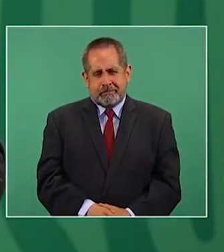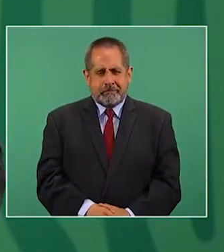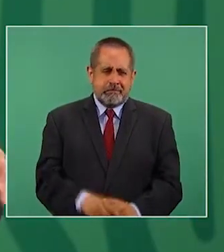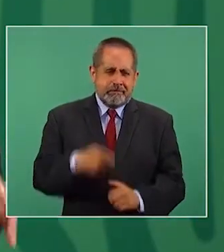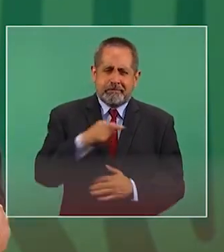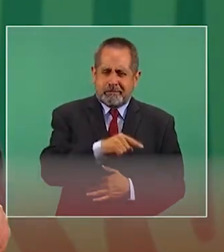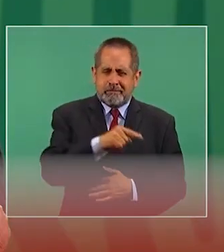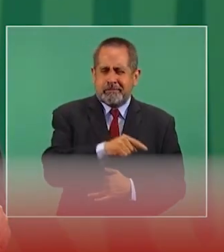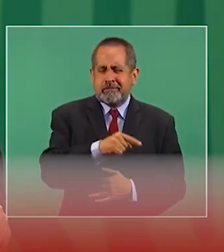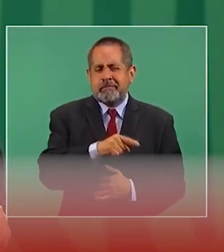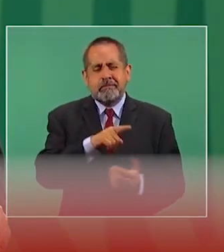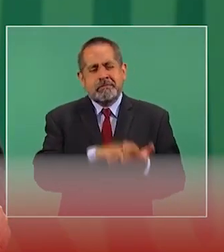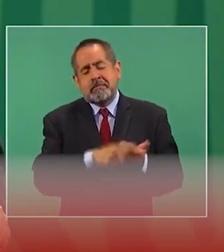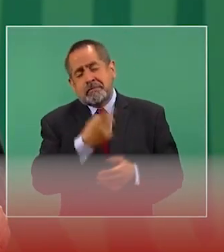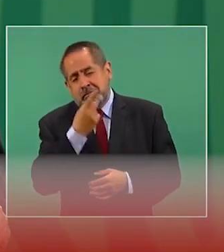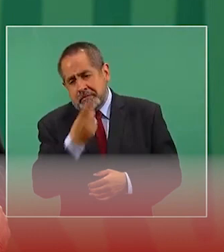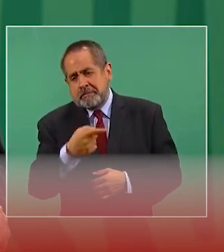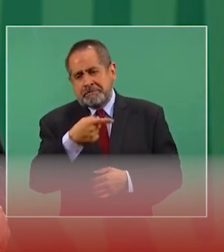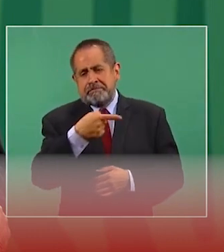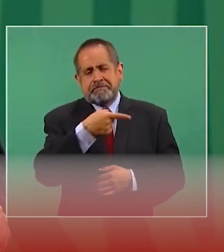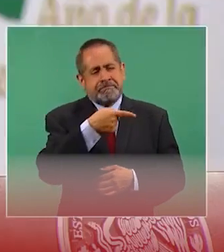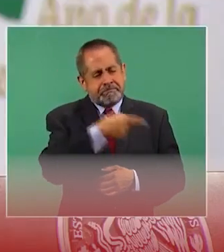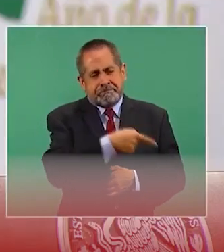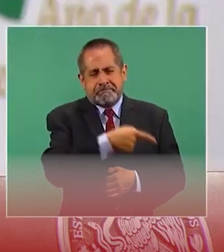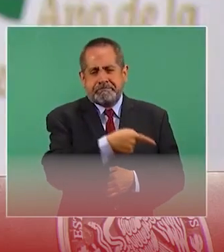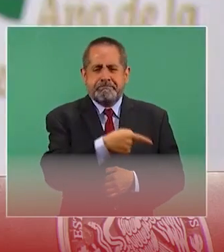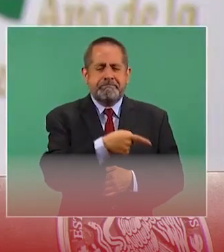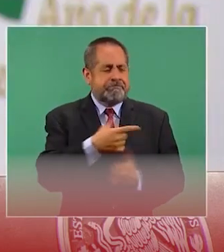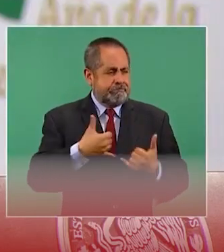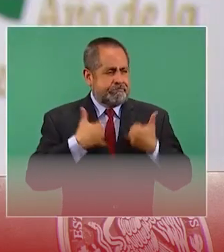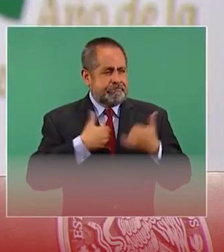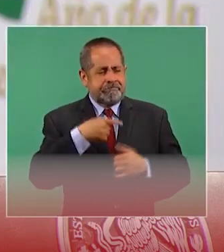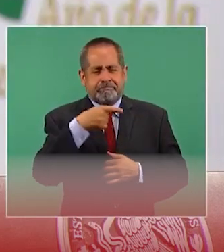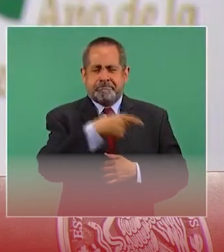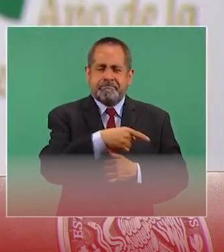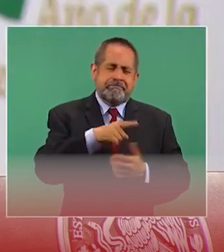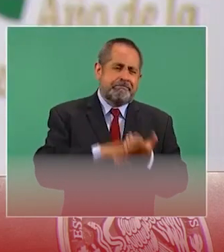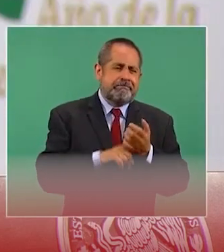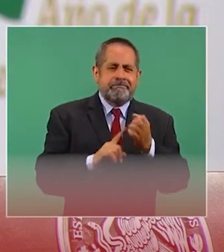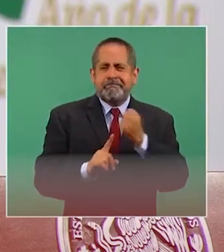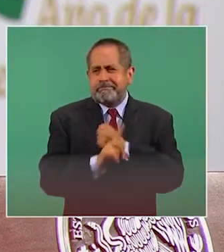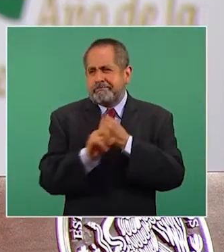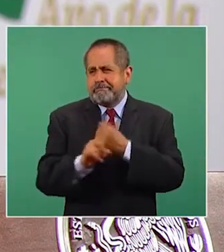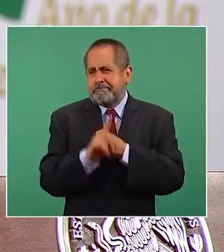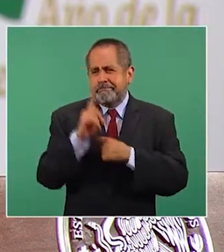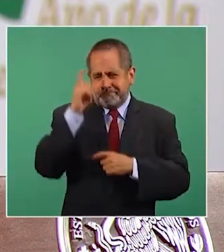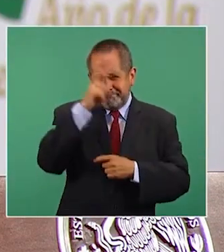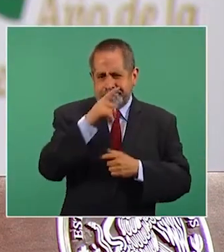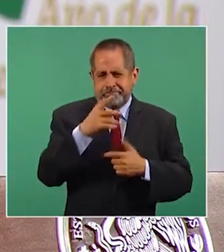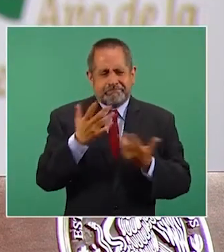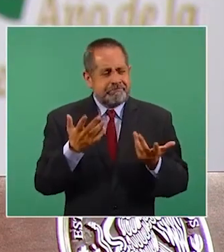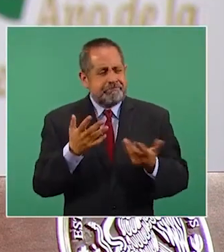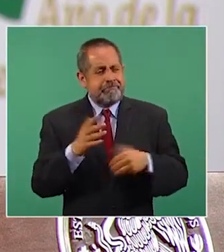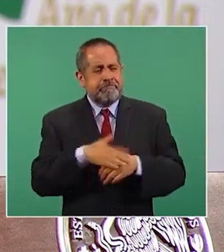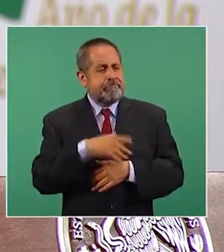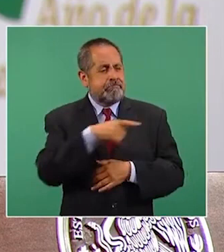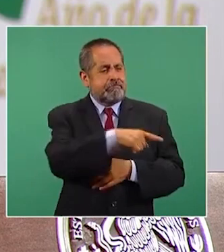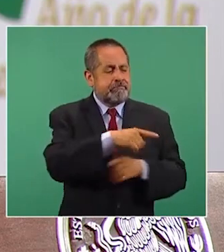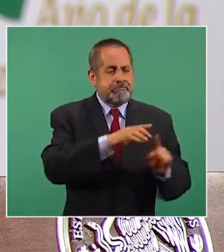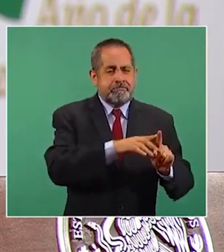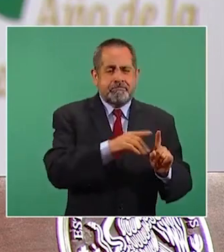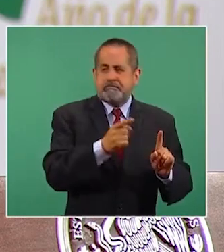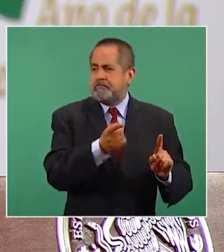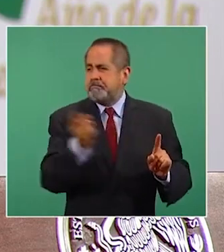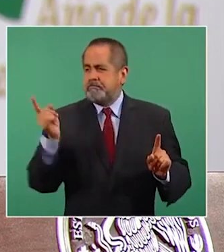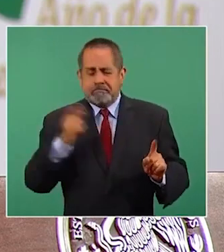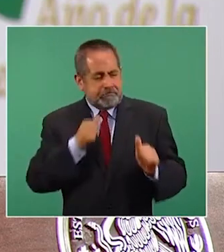dificultades porque no lo atendían,